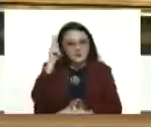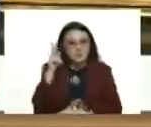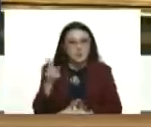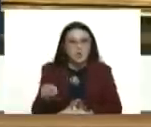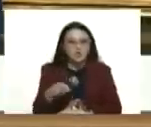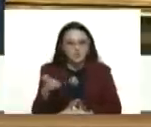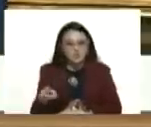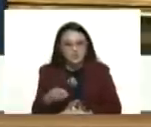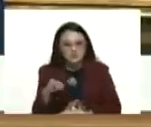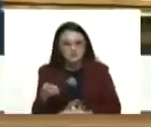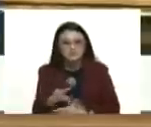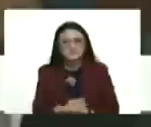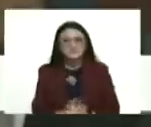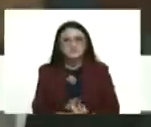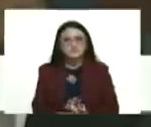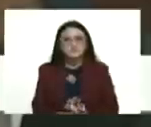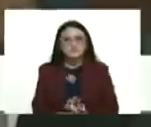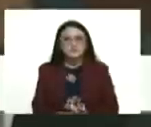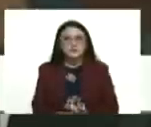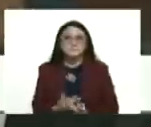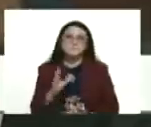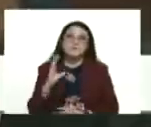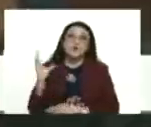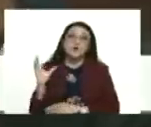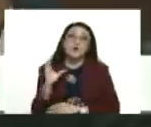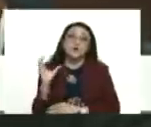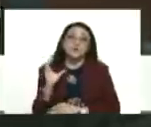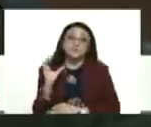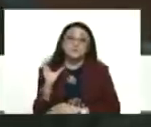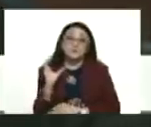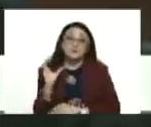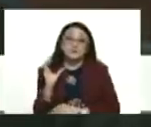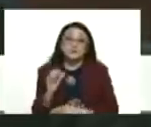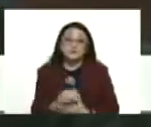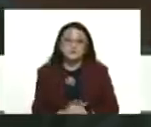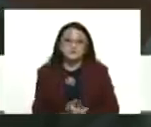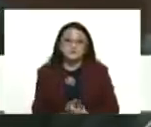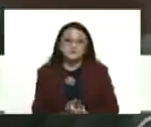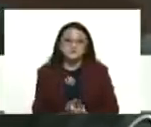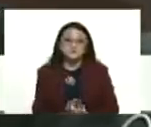Honduras, en Colombia.